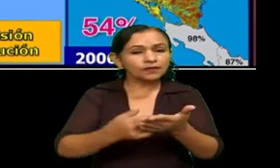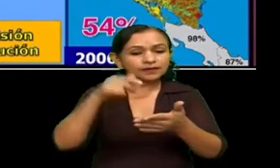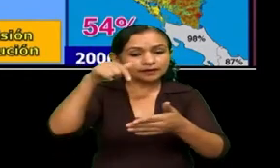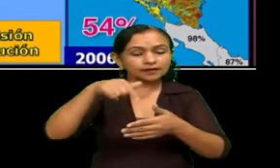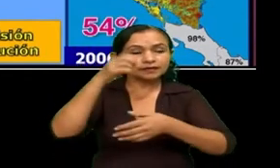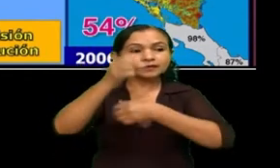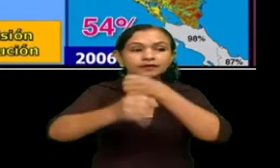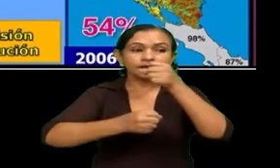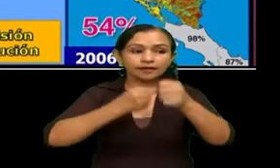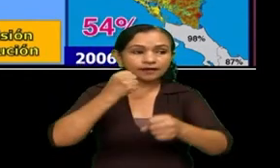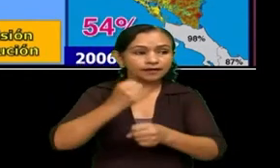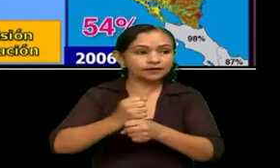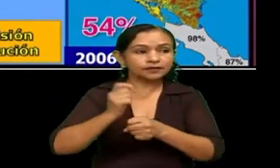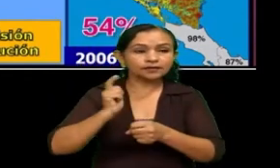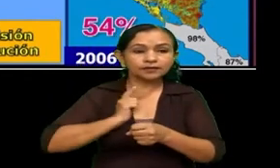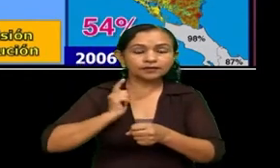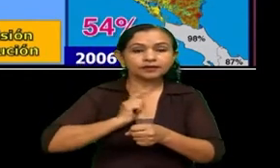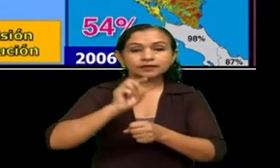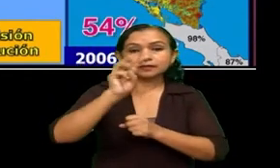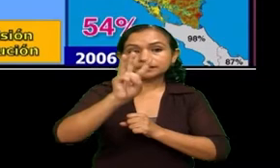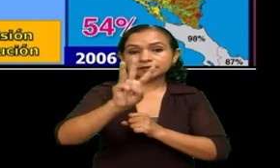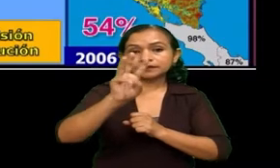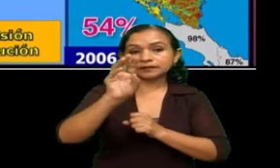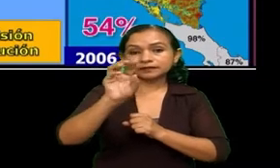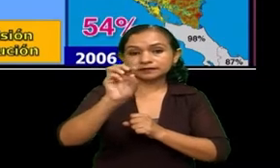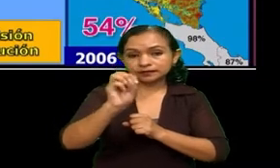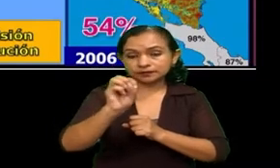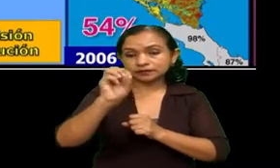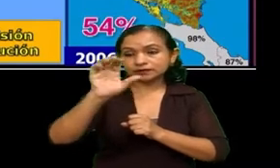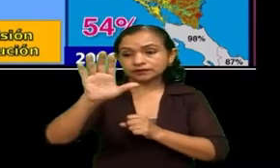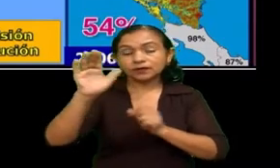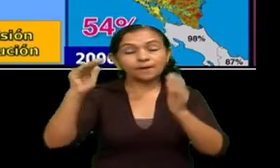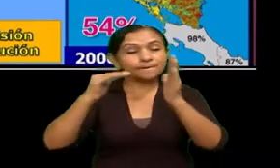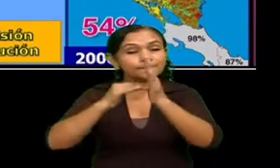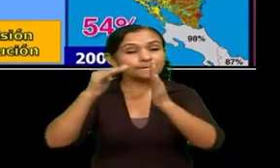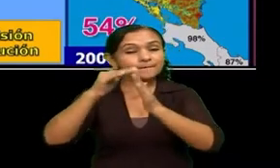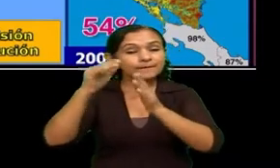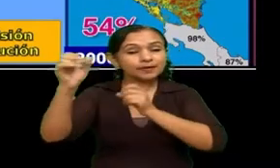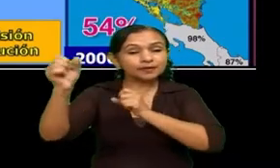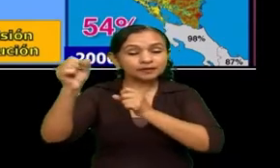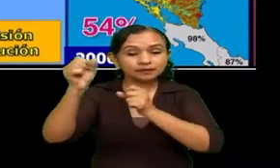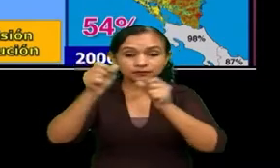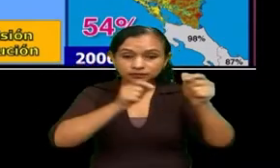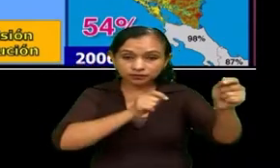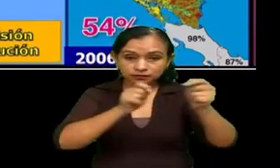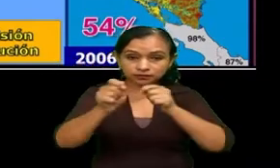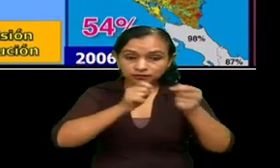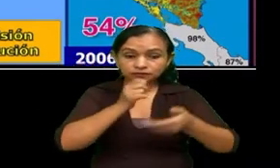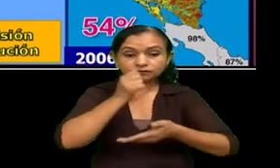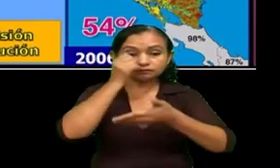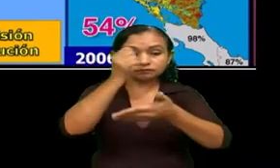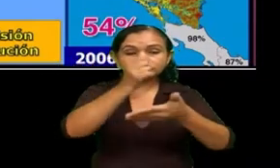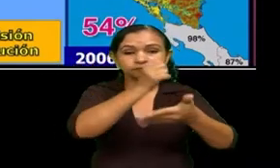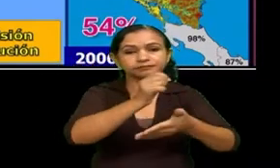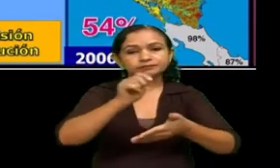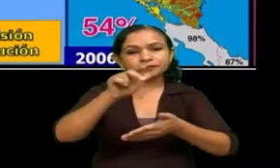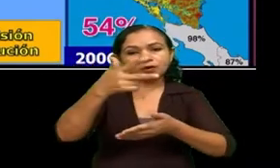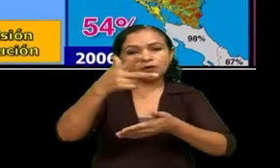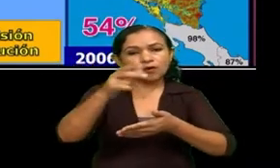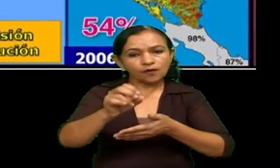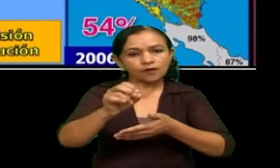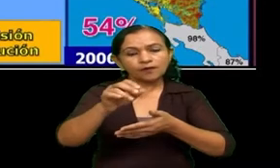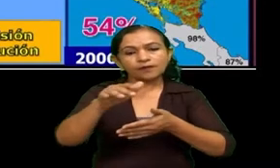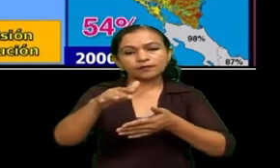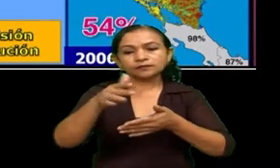año íbamos a colocar 305 millones de dólares. Okay. De esos 305 millones de dólares, ya llevamos más de 80